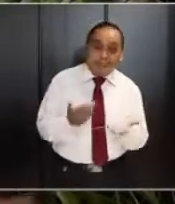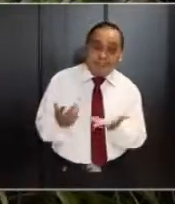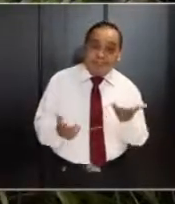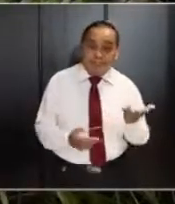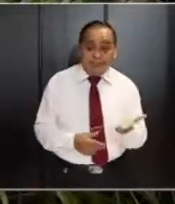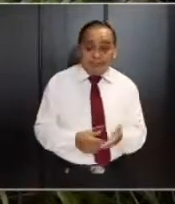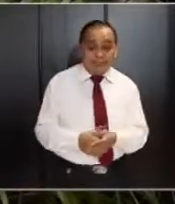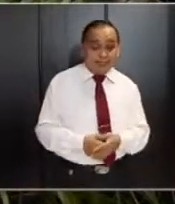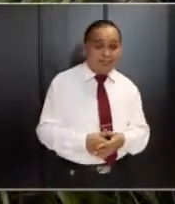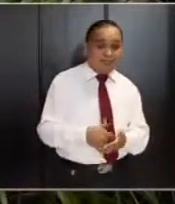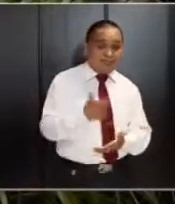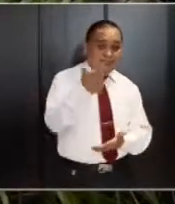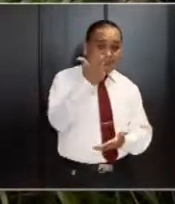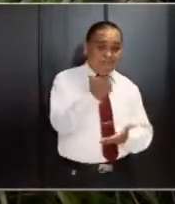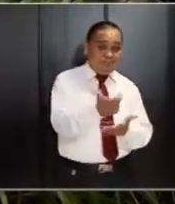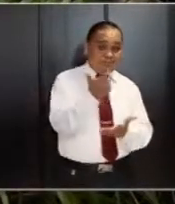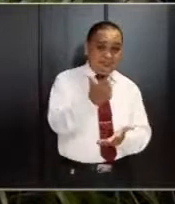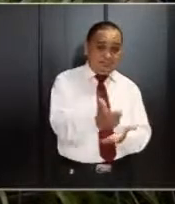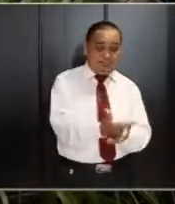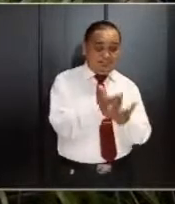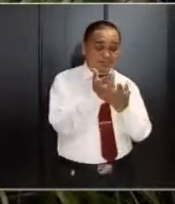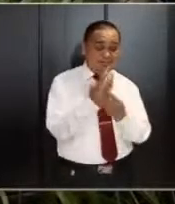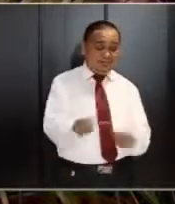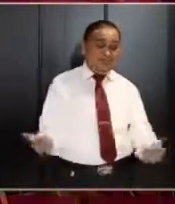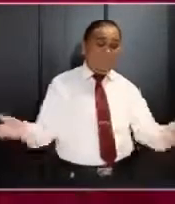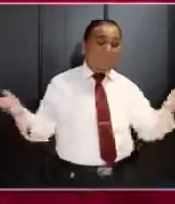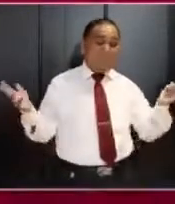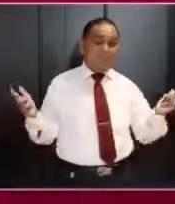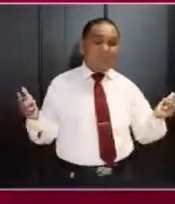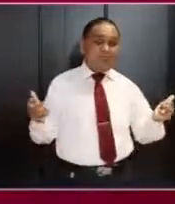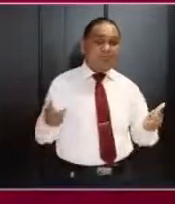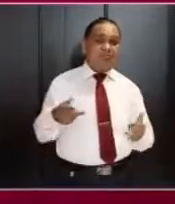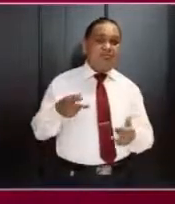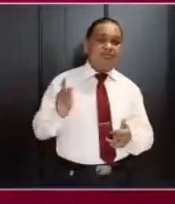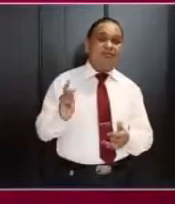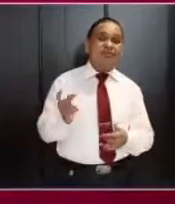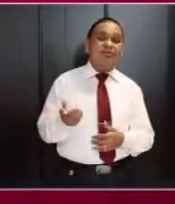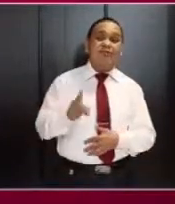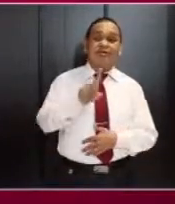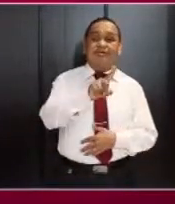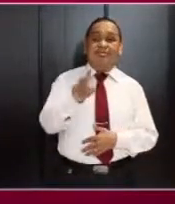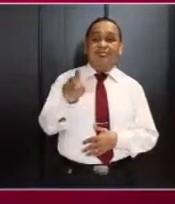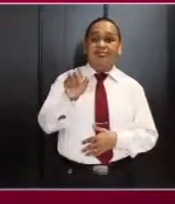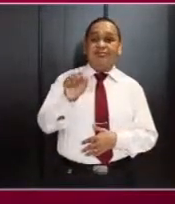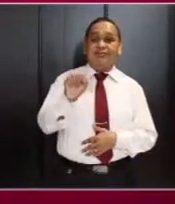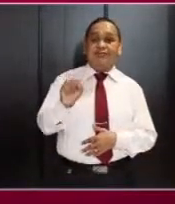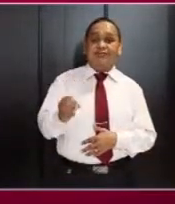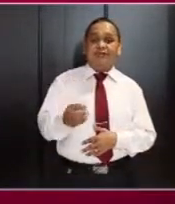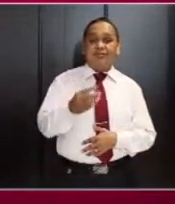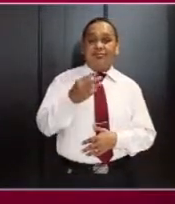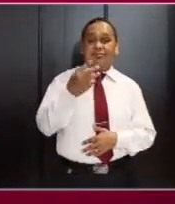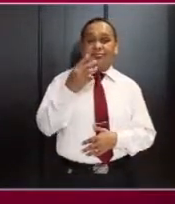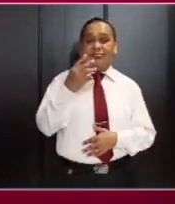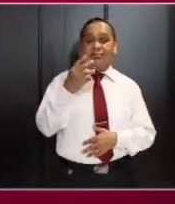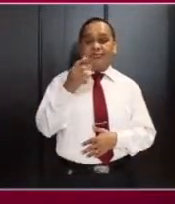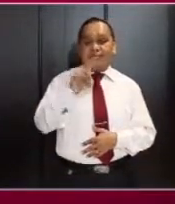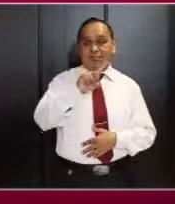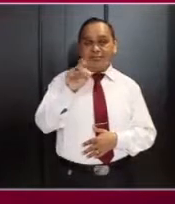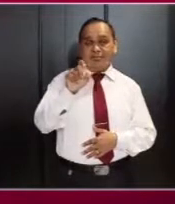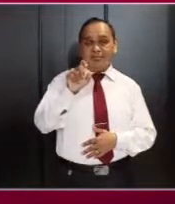derroches, ya usted lo comentó hace unos momentos, hay publicaciones que dicen que ya prácticamente hizo 135 viajes